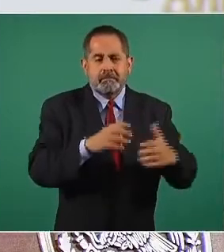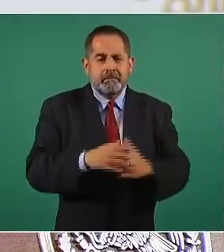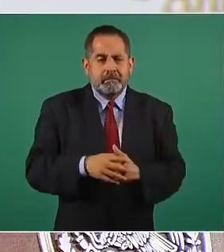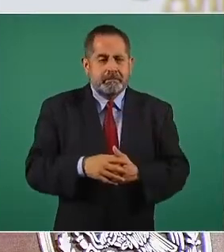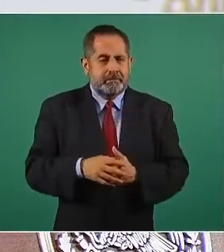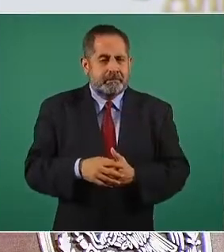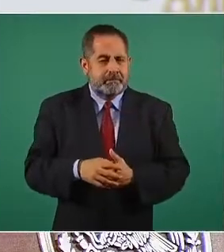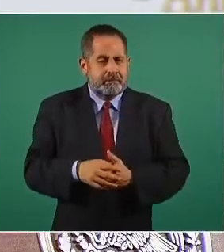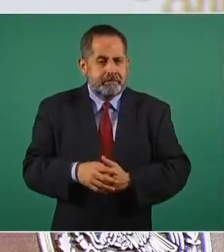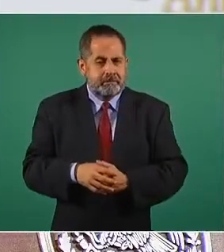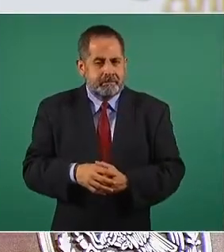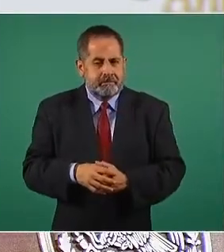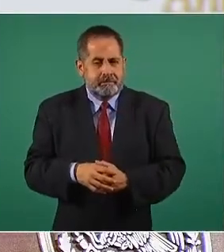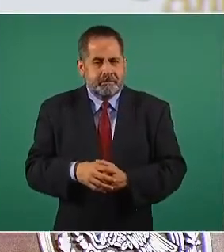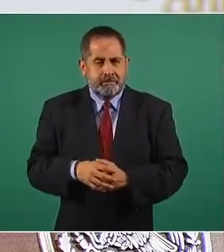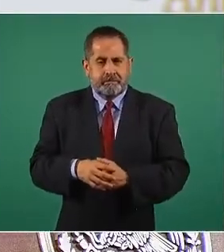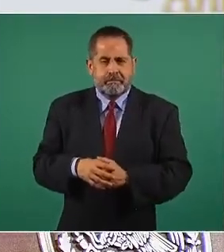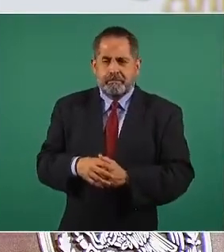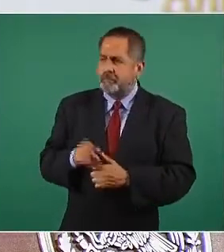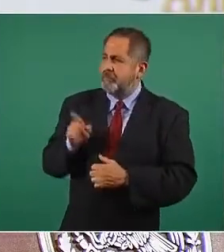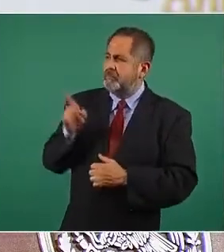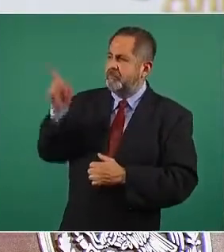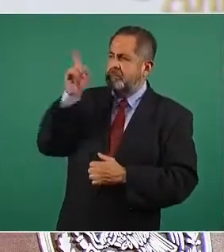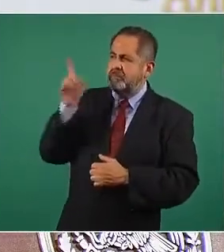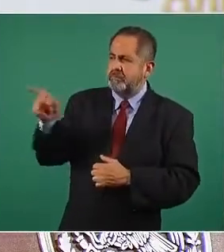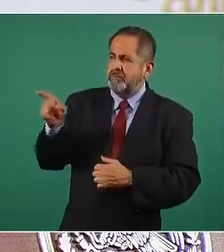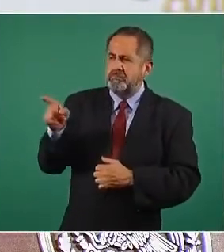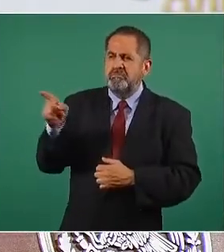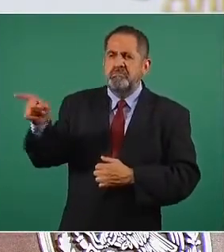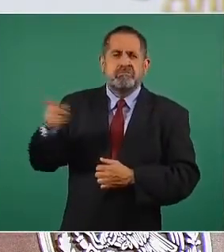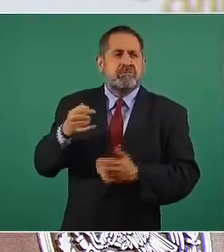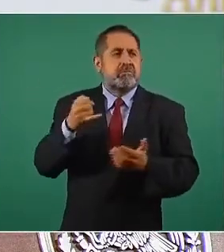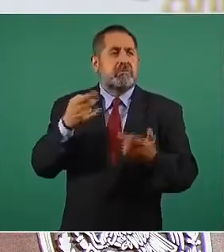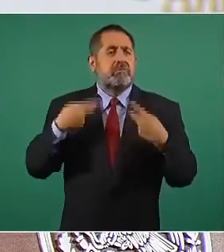nosotros vivimos de los impuestos, pues sí,